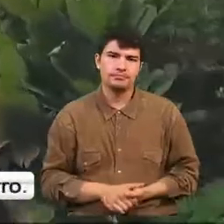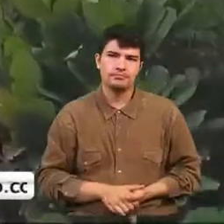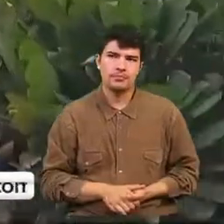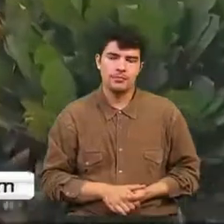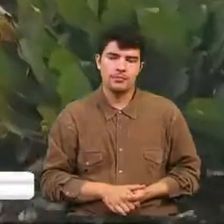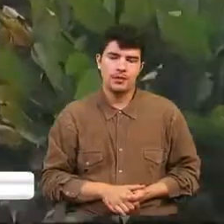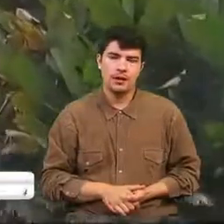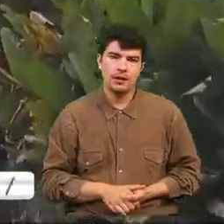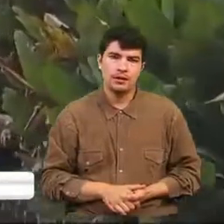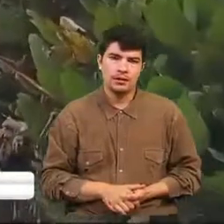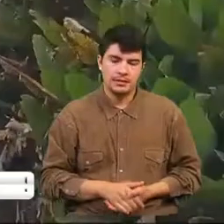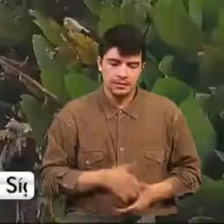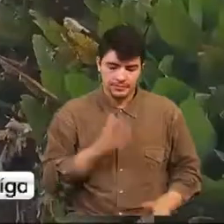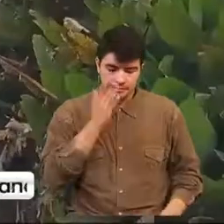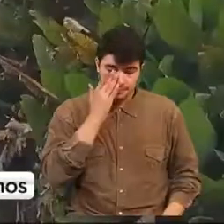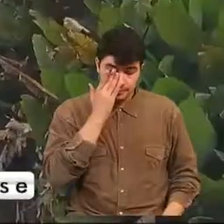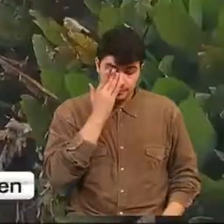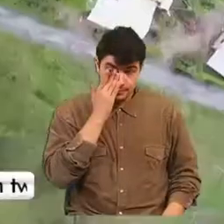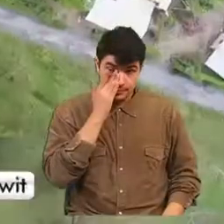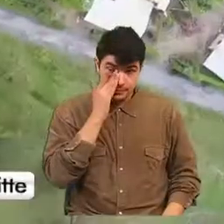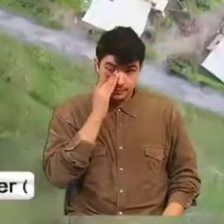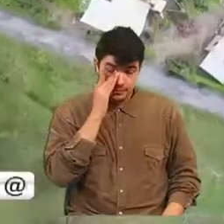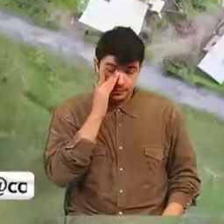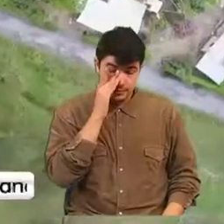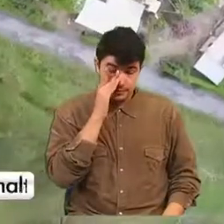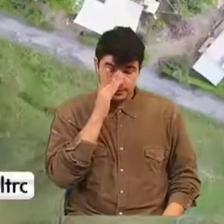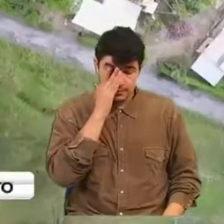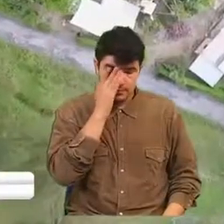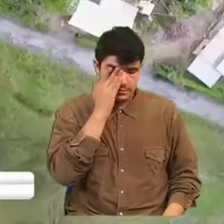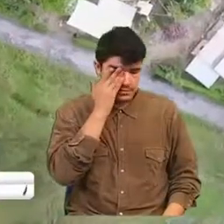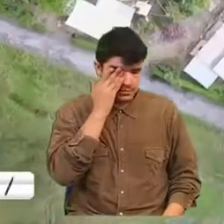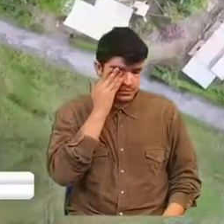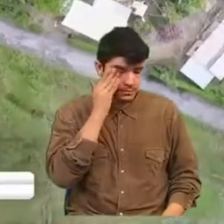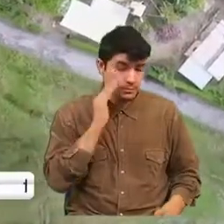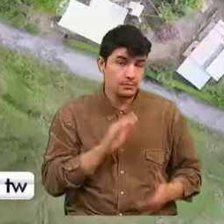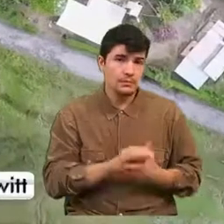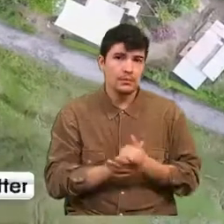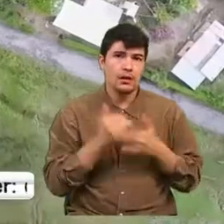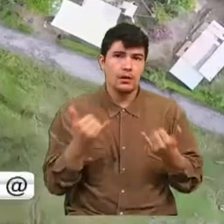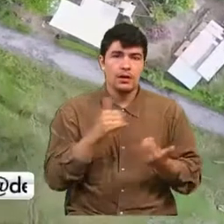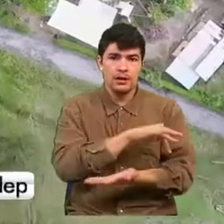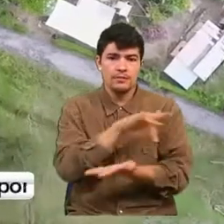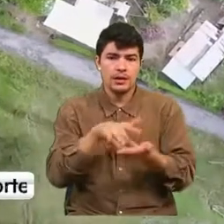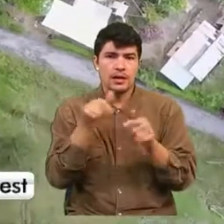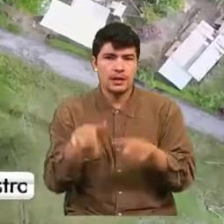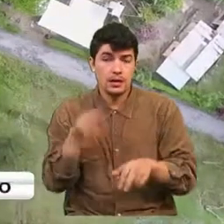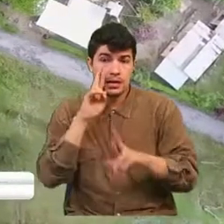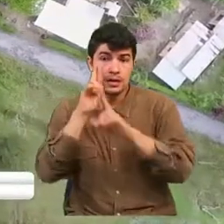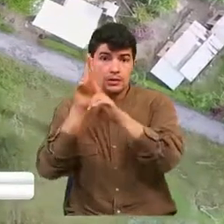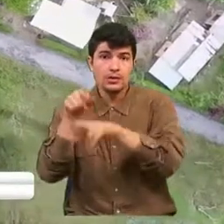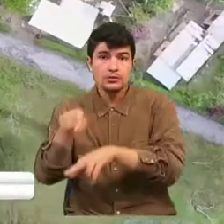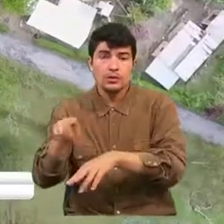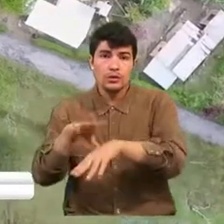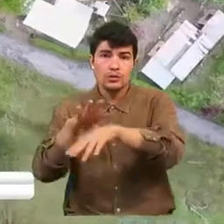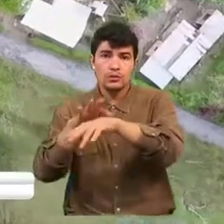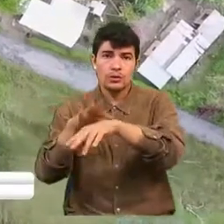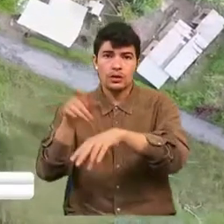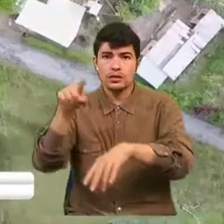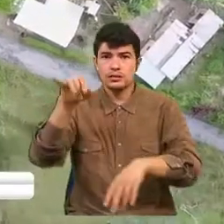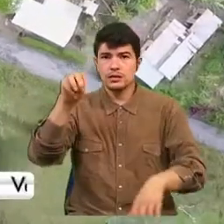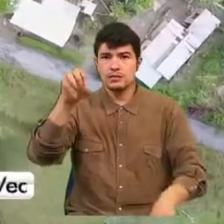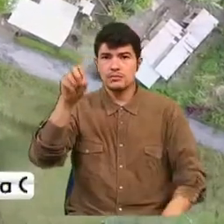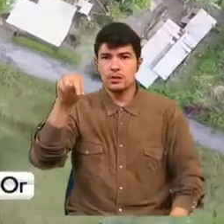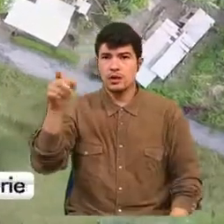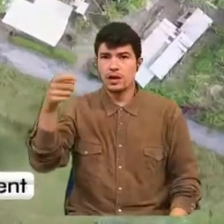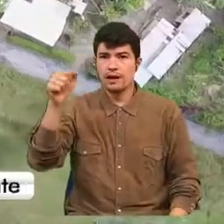tienen en la vía que aún falta. Como lo dice el alcalde, hoy vinimos aquí a verificar. Aquí hay que hacer un reconocimiento al doctor Simón Gaviria, director